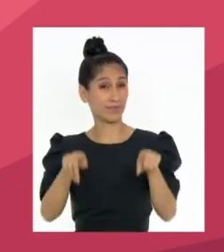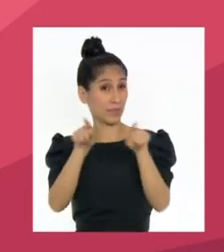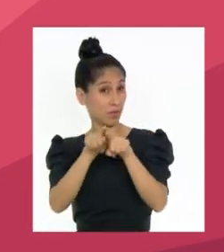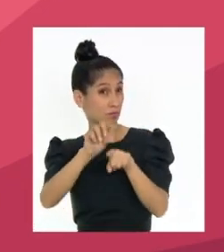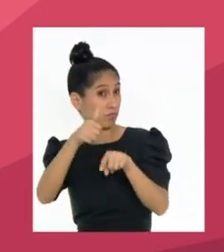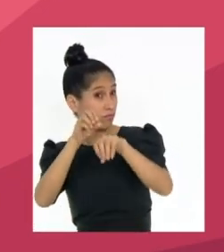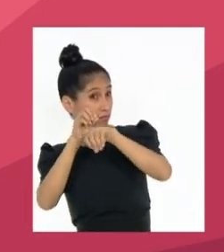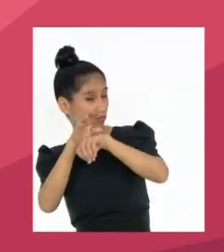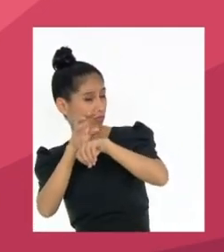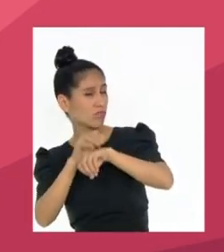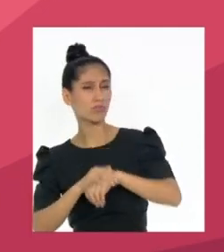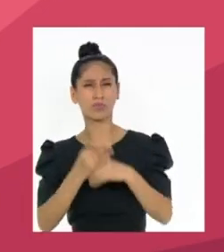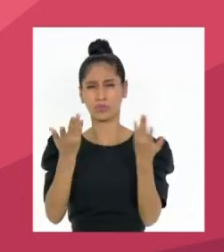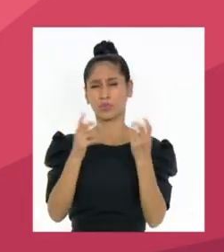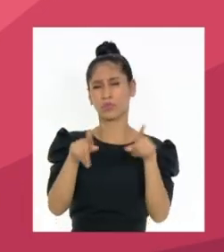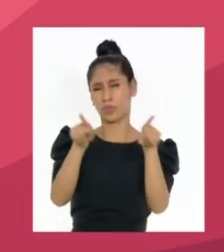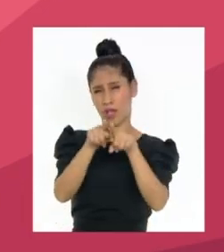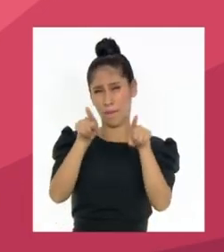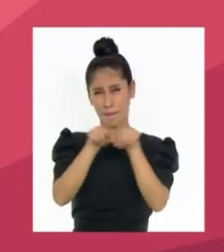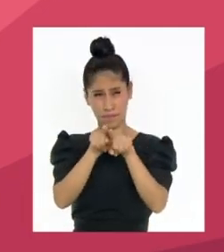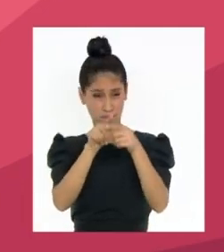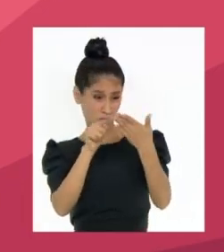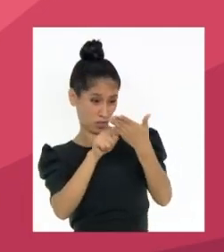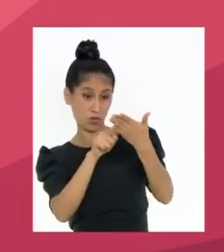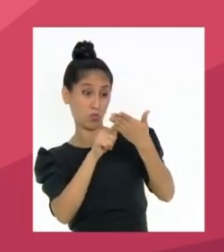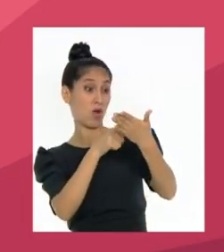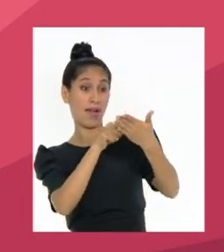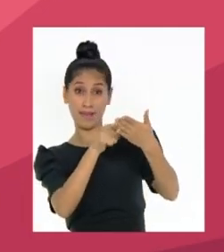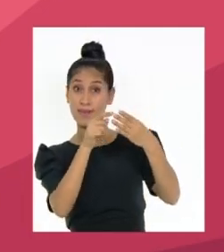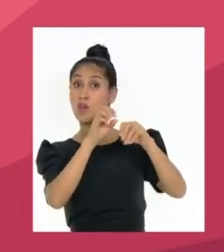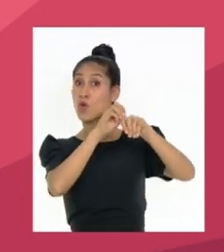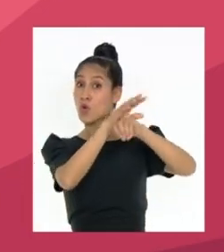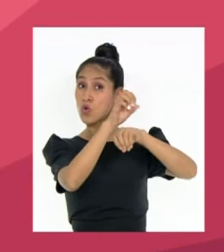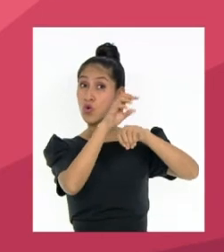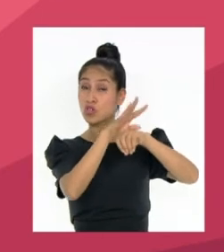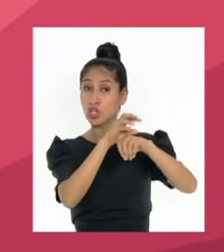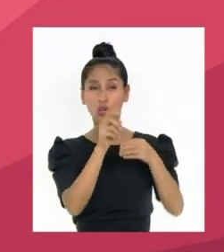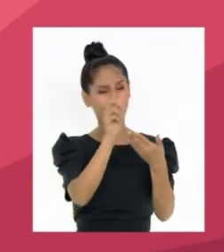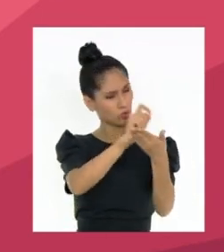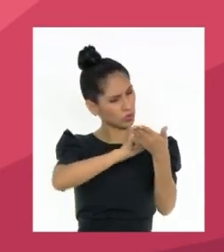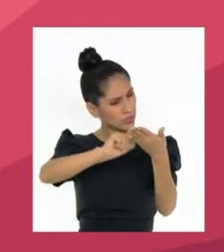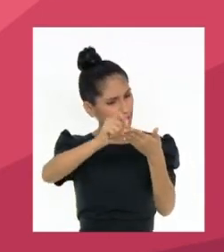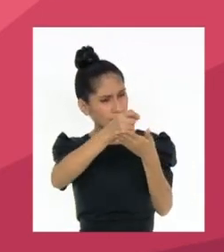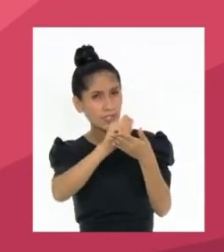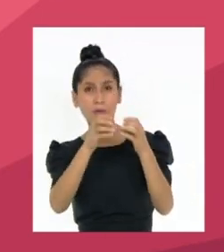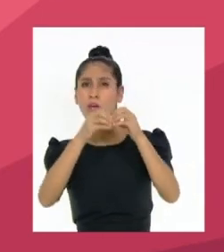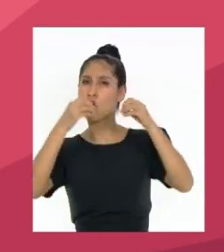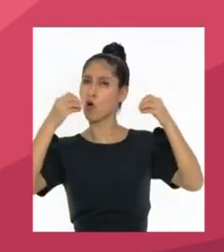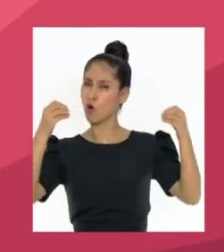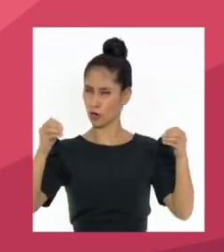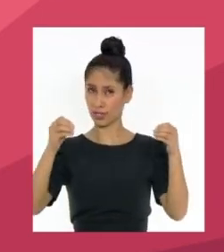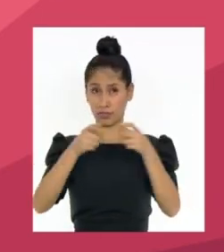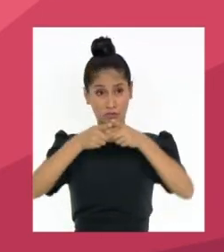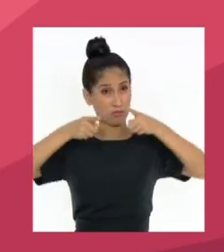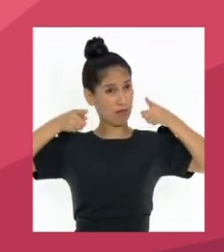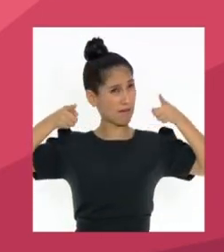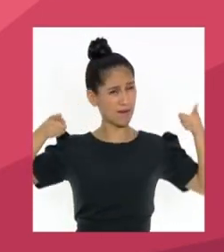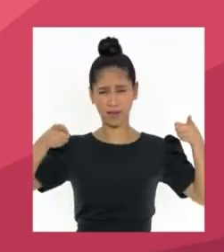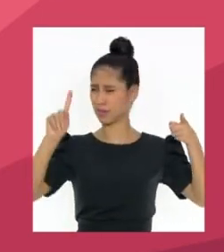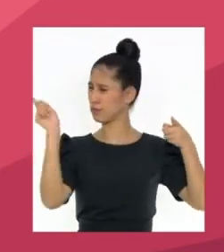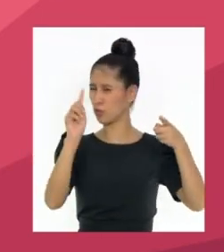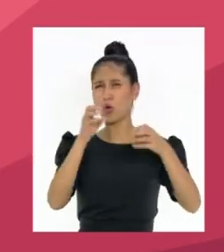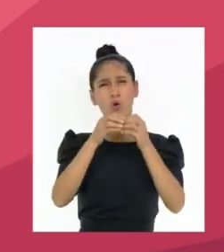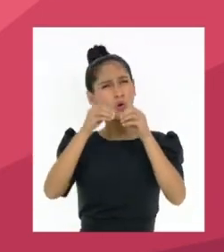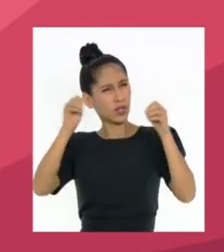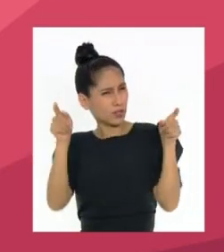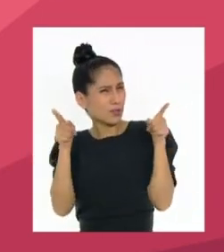más? Se utiliza ideas u oraciones directas, con sentido completo y no tan largas para no saturar con mucha información al